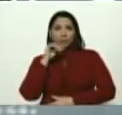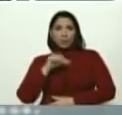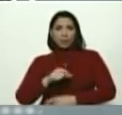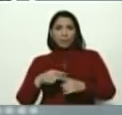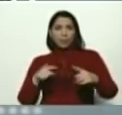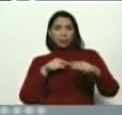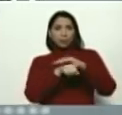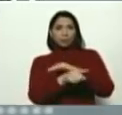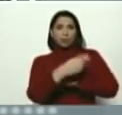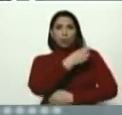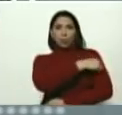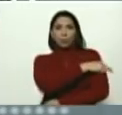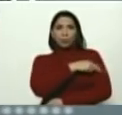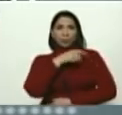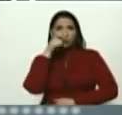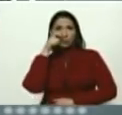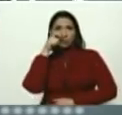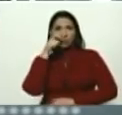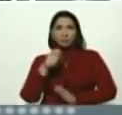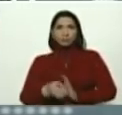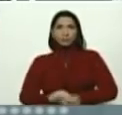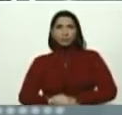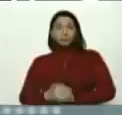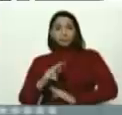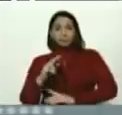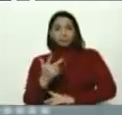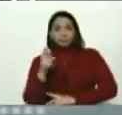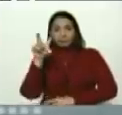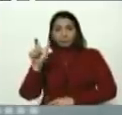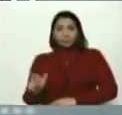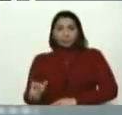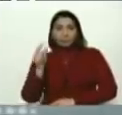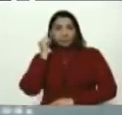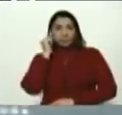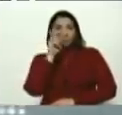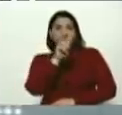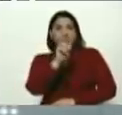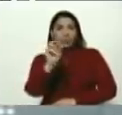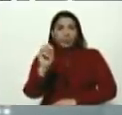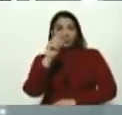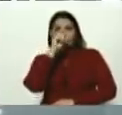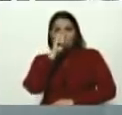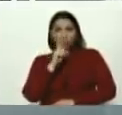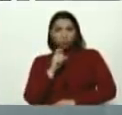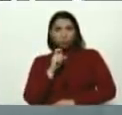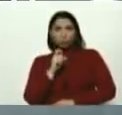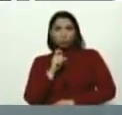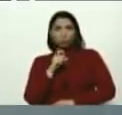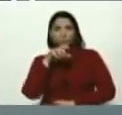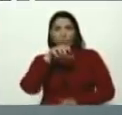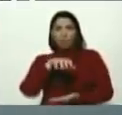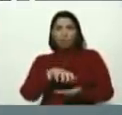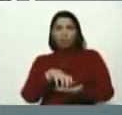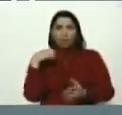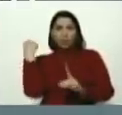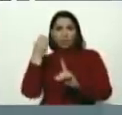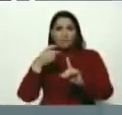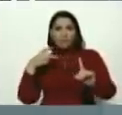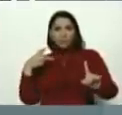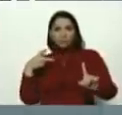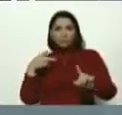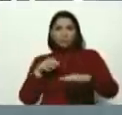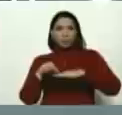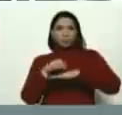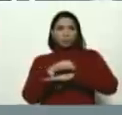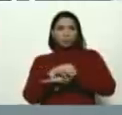un hospital Centinela. El tercer caso es una mujer de 20 años, presidente, del estado Amazonas,